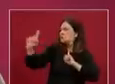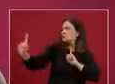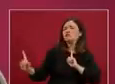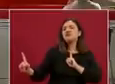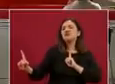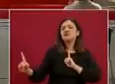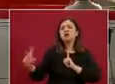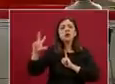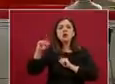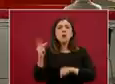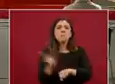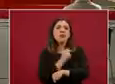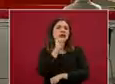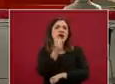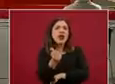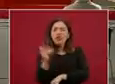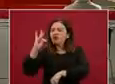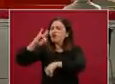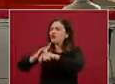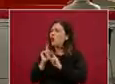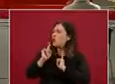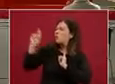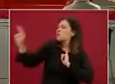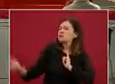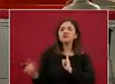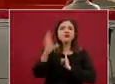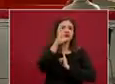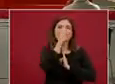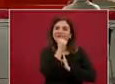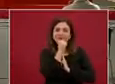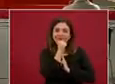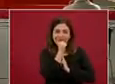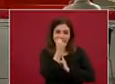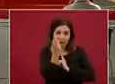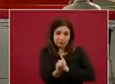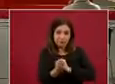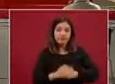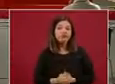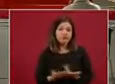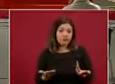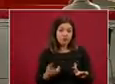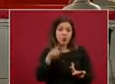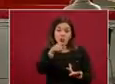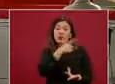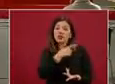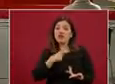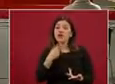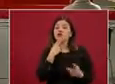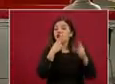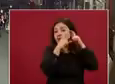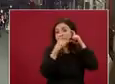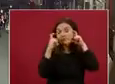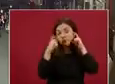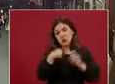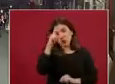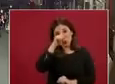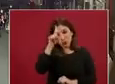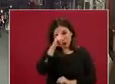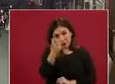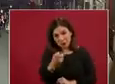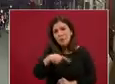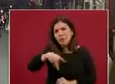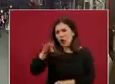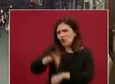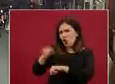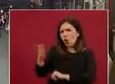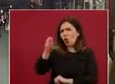o alcancen aquí a mis colegas en la medida en que yo me proyecte para allá. Entonces, usar el cubrebocas sería la recomendación principal. Pero el